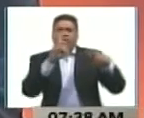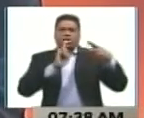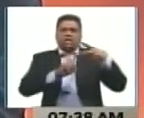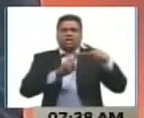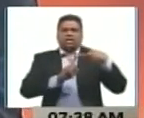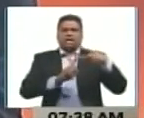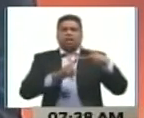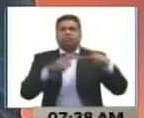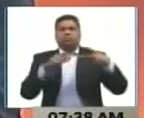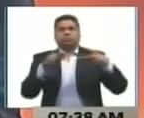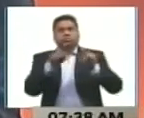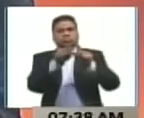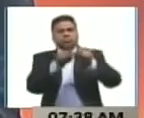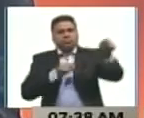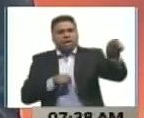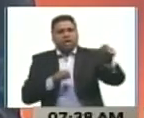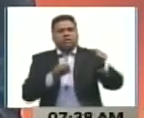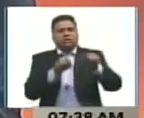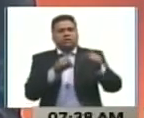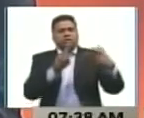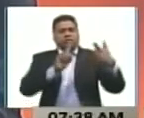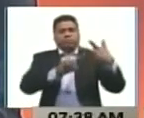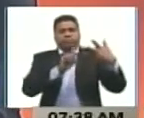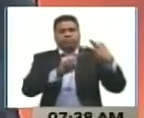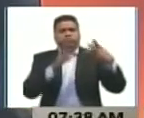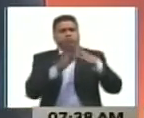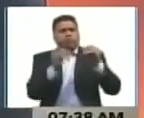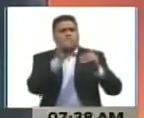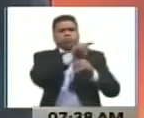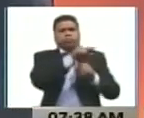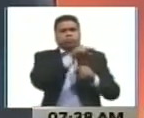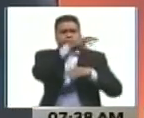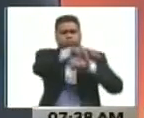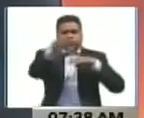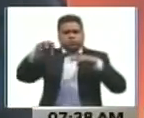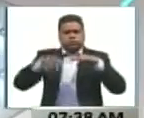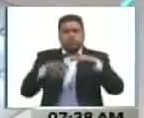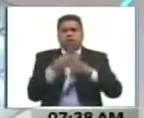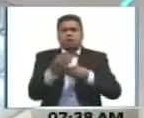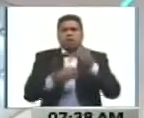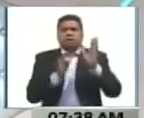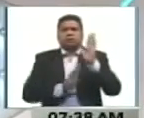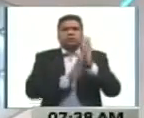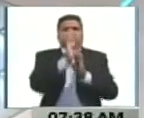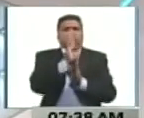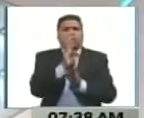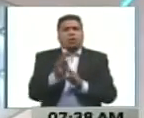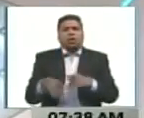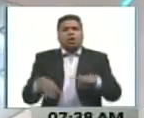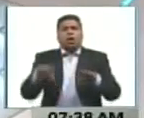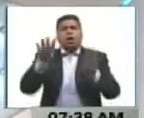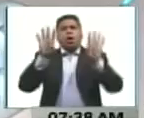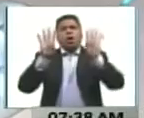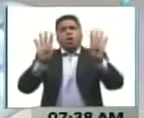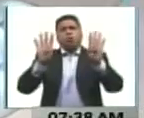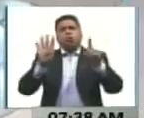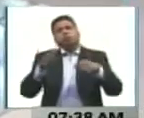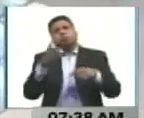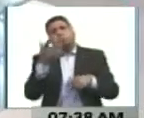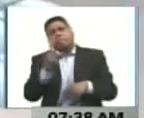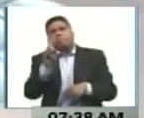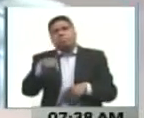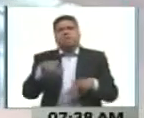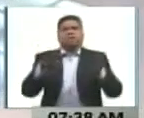abiertos también con las comunidades, a conocer también las experiencias productivas que se están desarrollando en Venezuela. El 8, 9 y 10 de abril en la Sala José Félix Rivas son